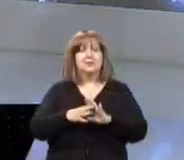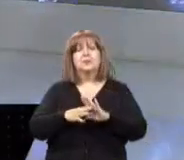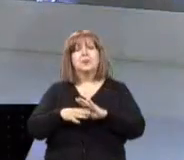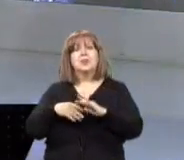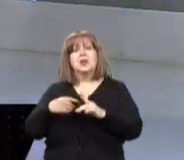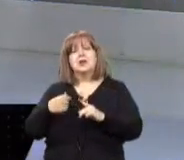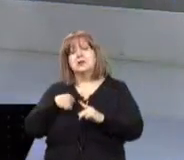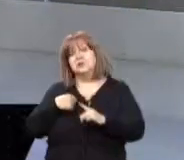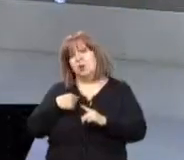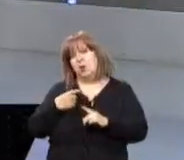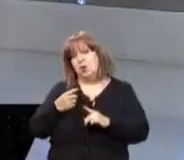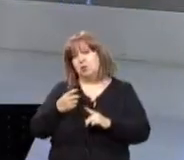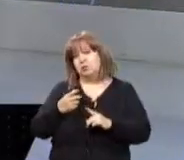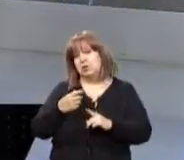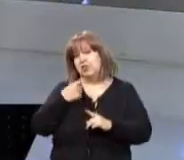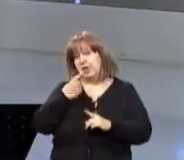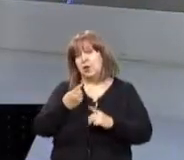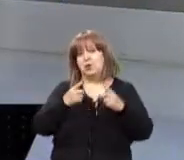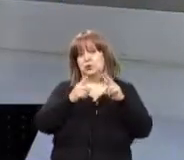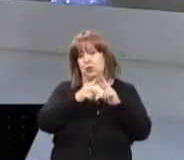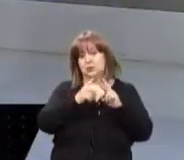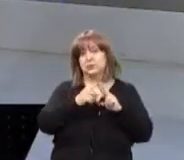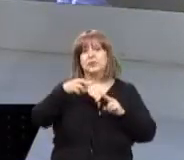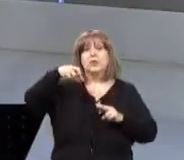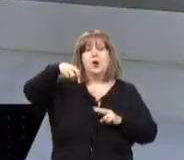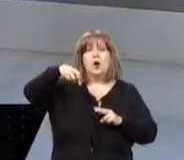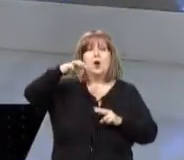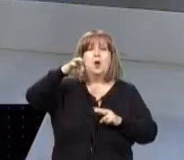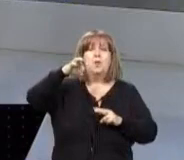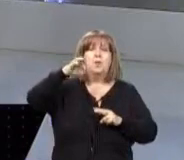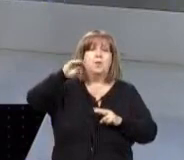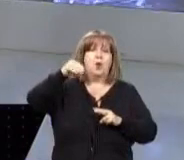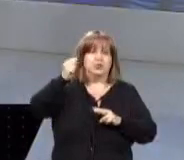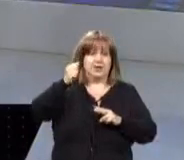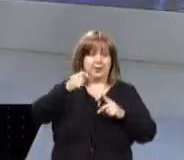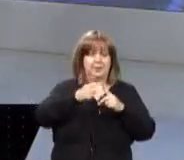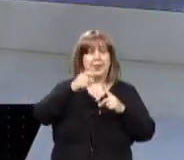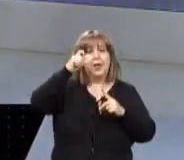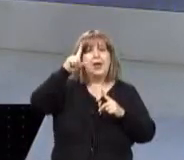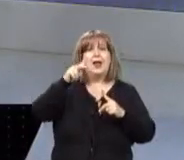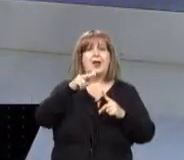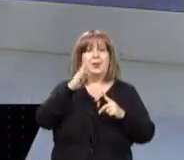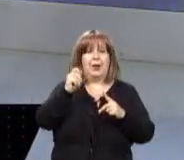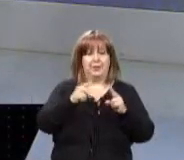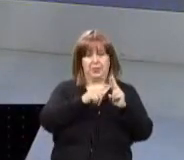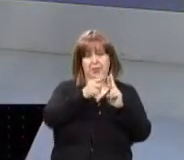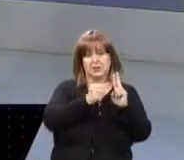Elba que tuvimos un caso cercano y fuimos a verle, estaba Pocha en ese momento. El tiempo que te